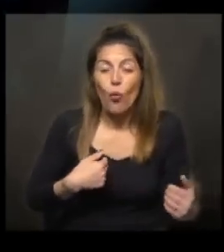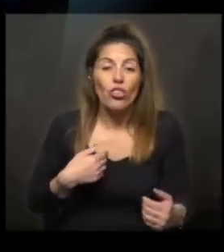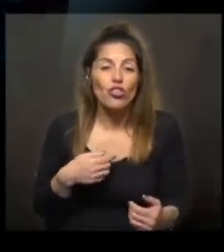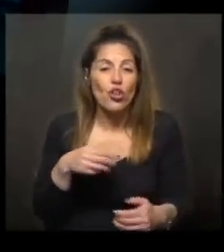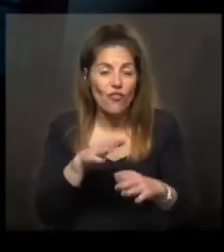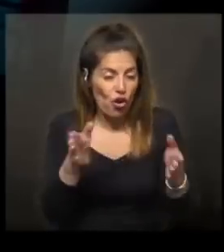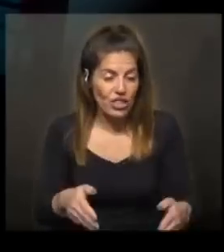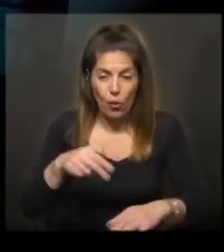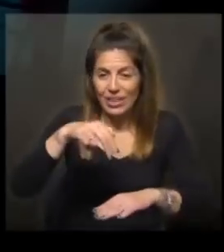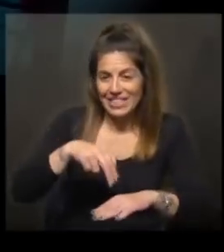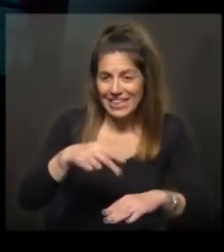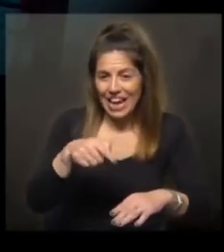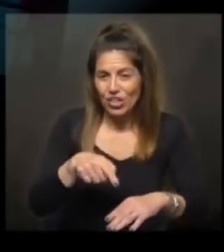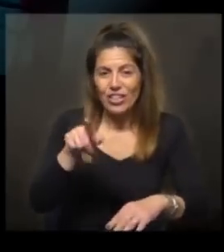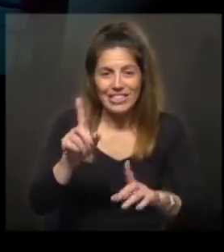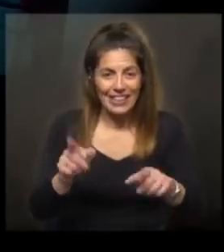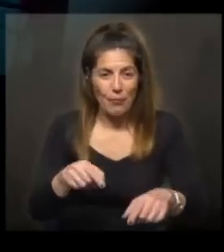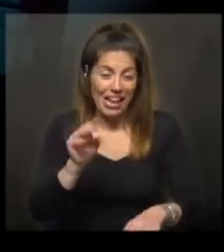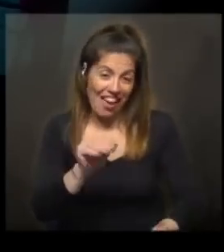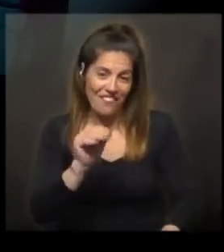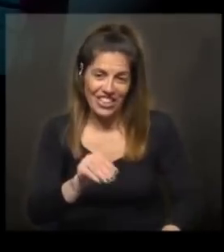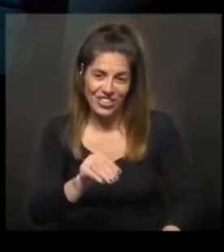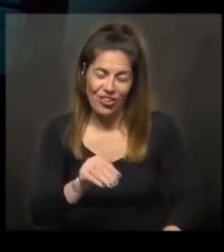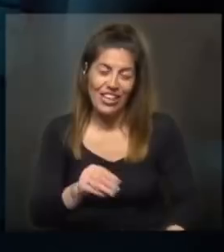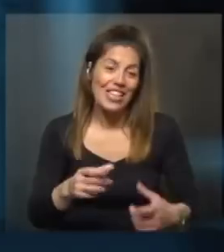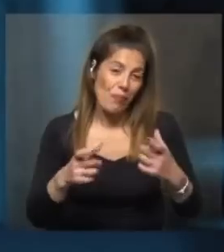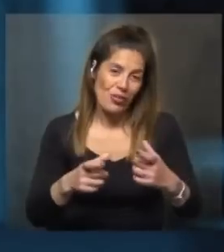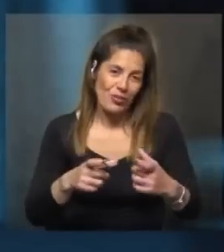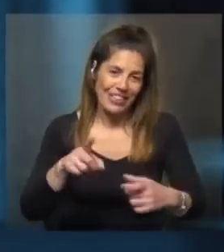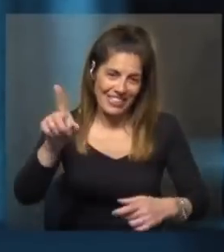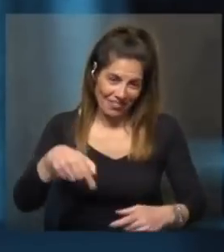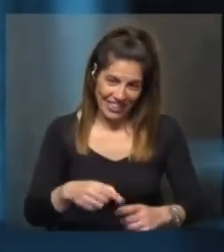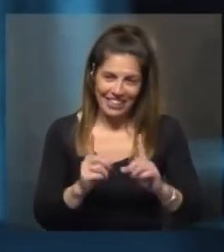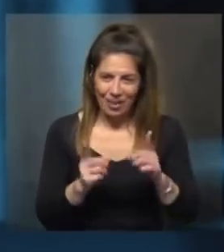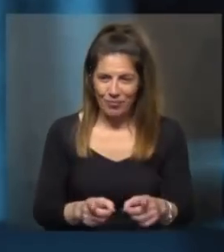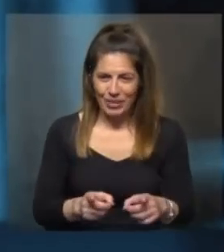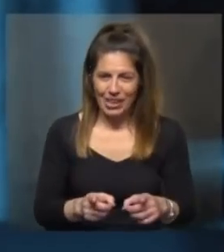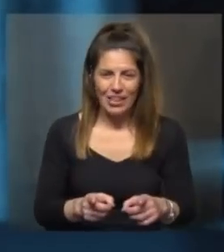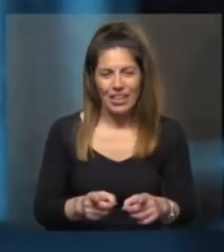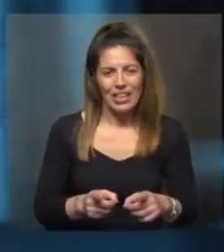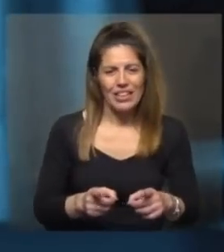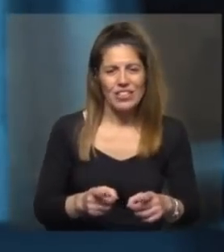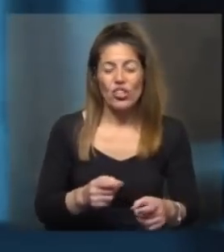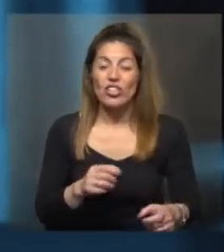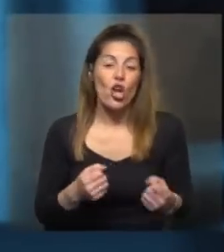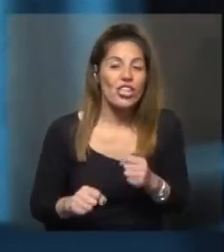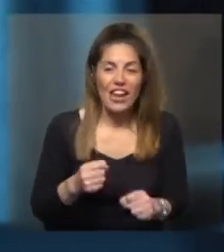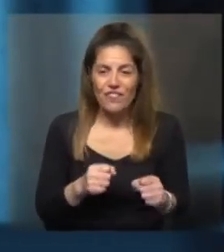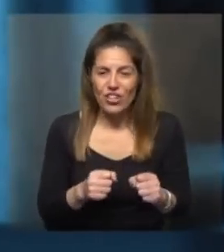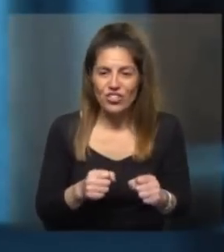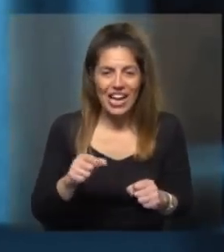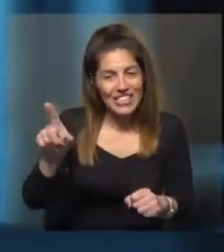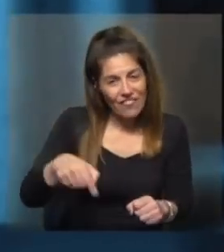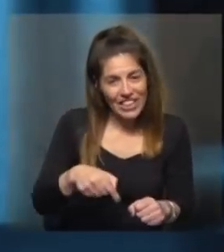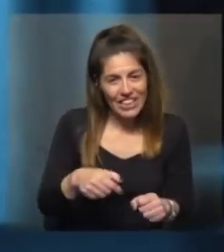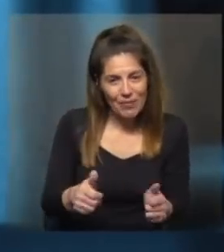este le hago así y pata enseguida por suerte sube y me pasa eso de que estoy nerviosa ponerla y se sube